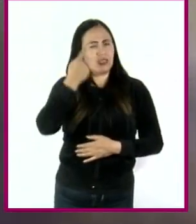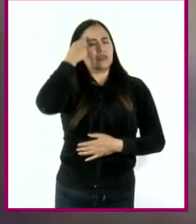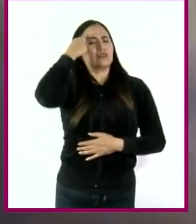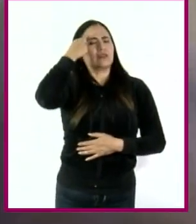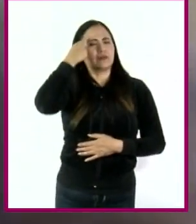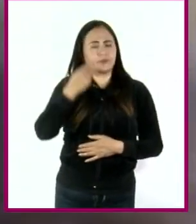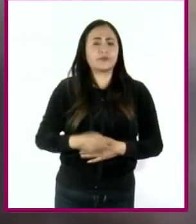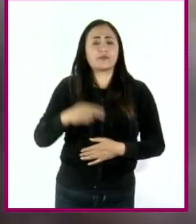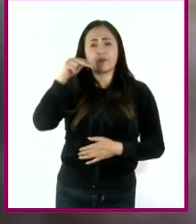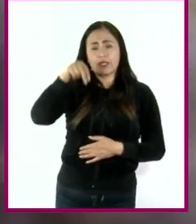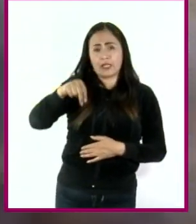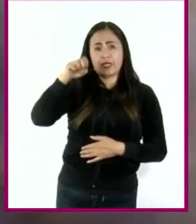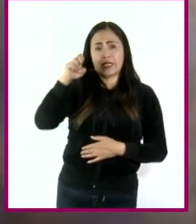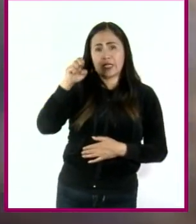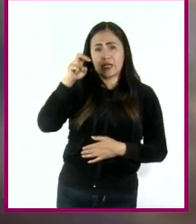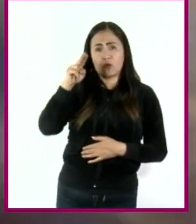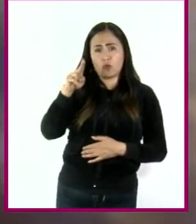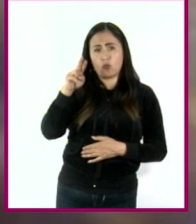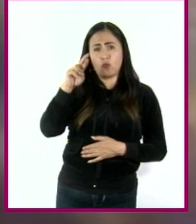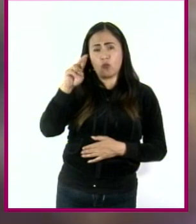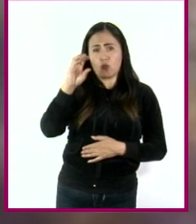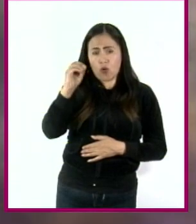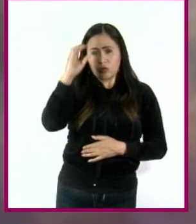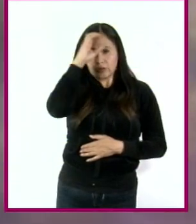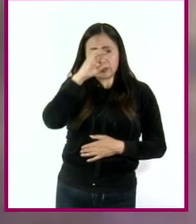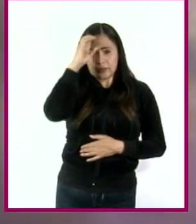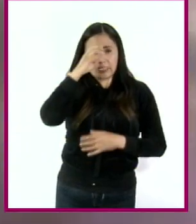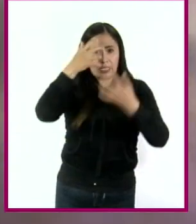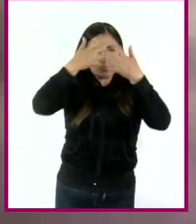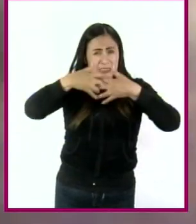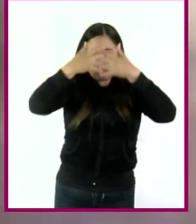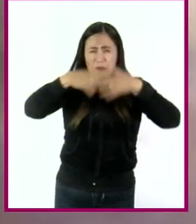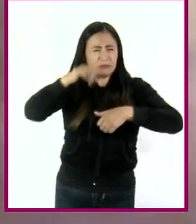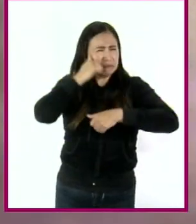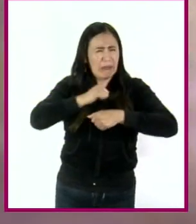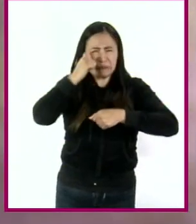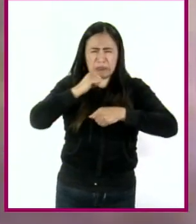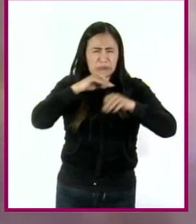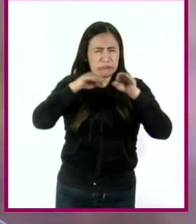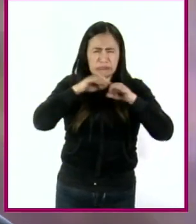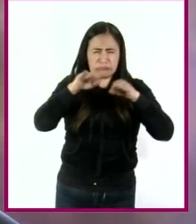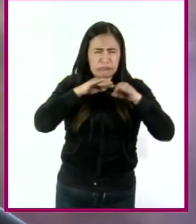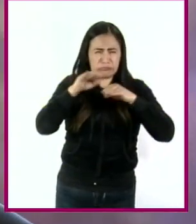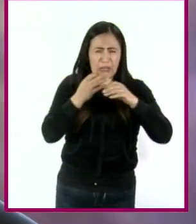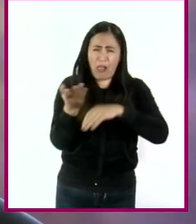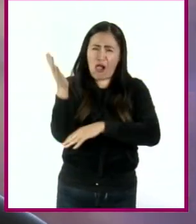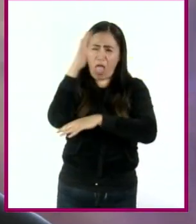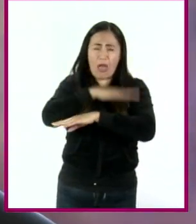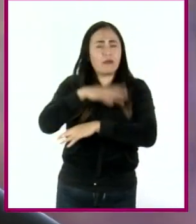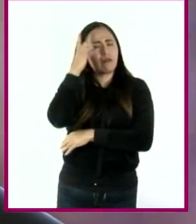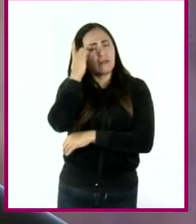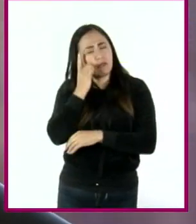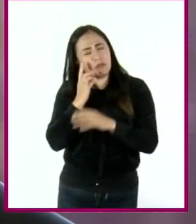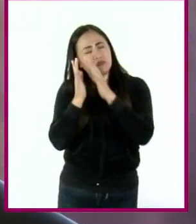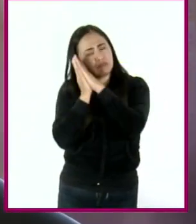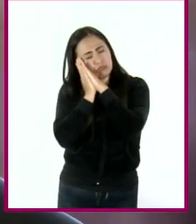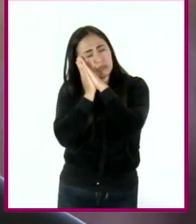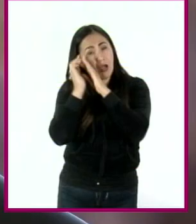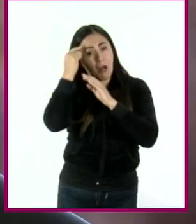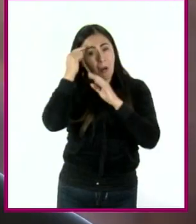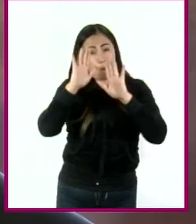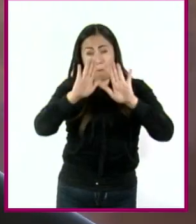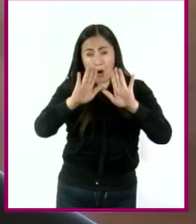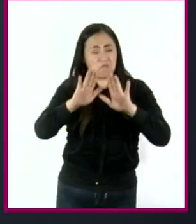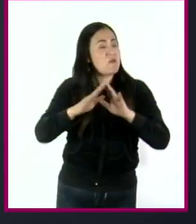la neurociencia es que el cerebro nunca deja de funcionar, ni cuando estás dormido dejas de ser tú. ¿Sabías